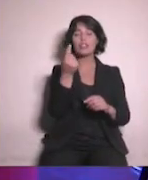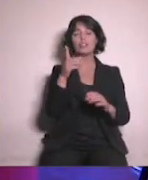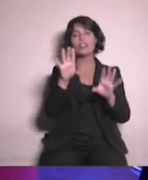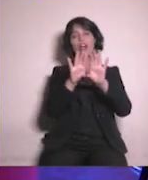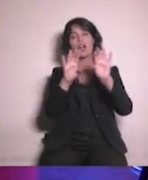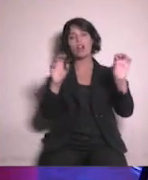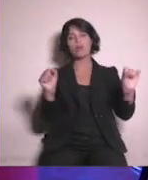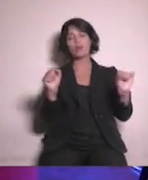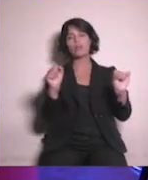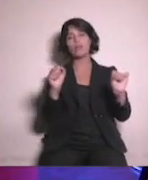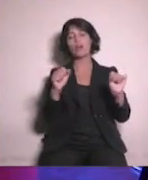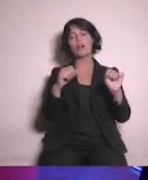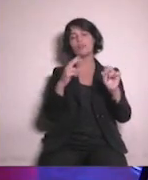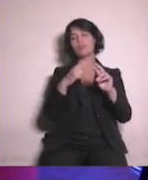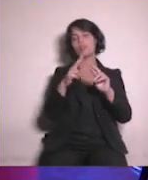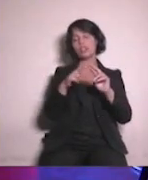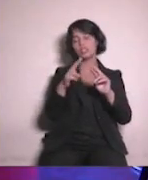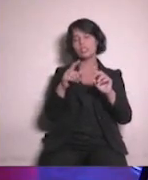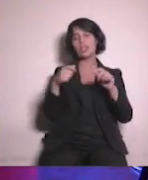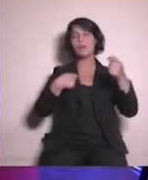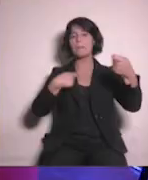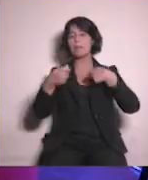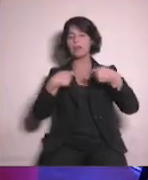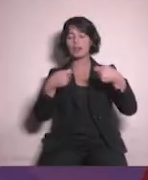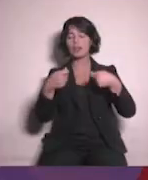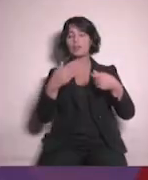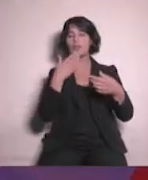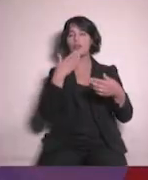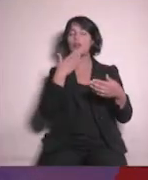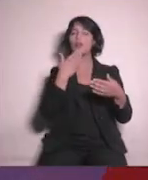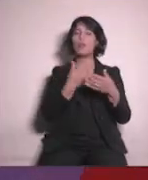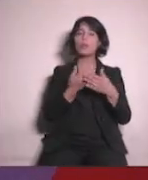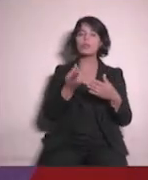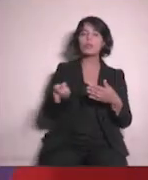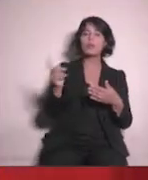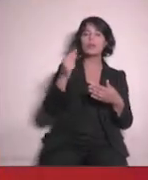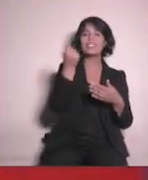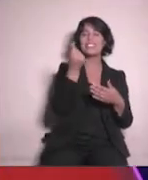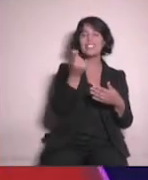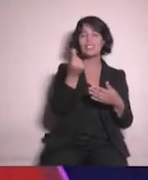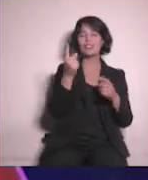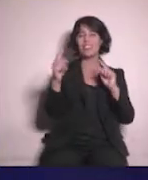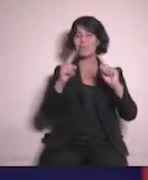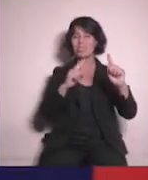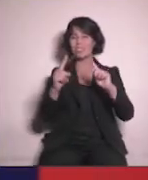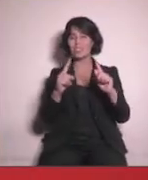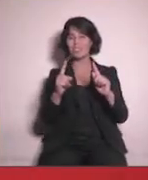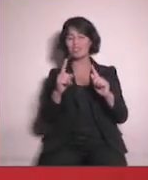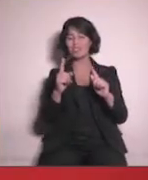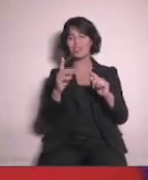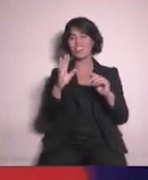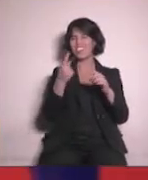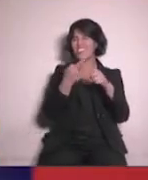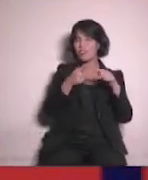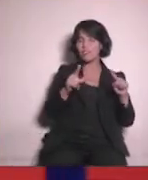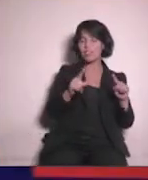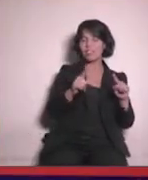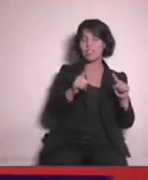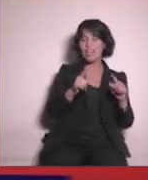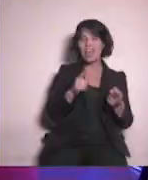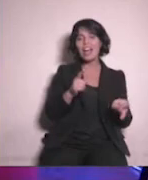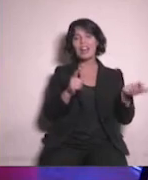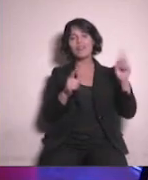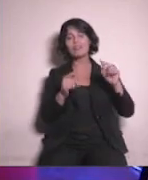los retornos del mercado. Y por lo tanto, si el retorno de la administradora es sustancialmente distinto al retorno